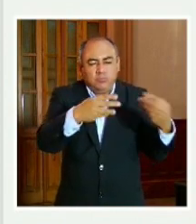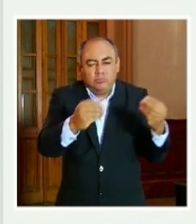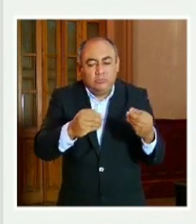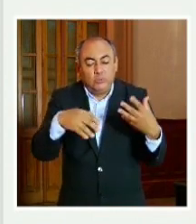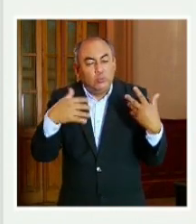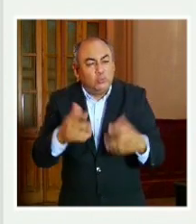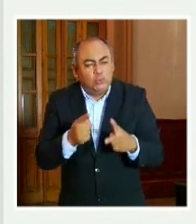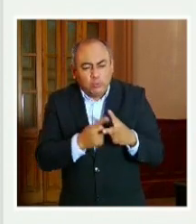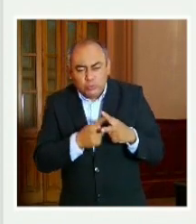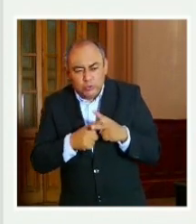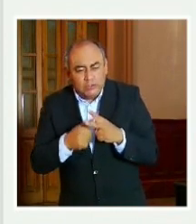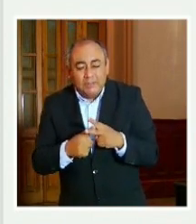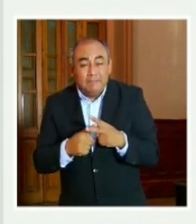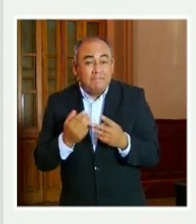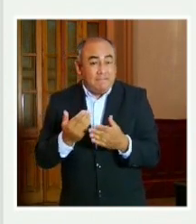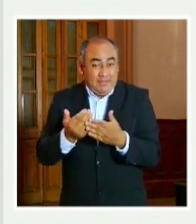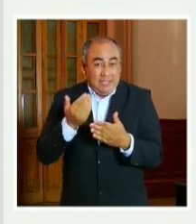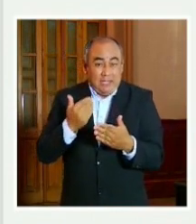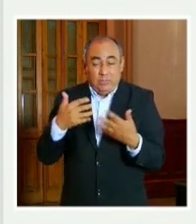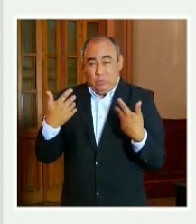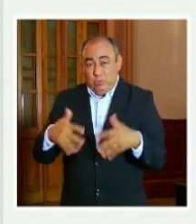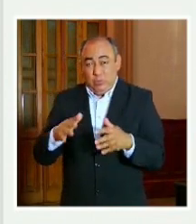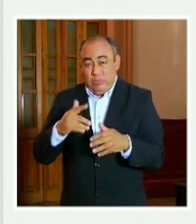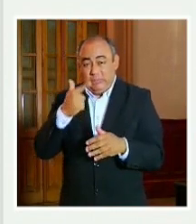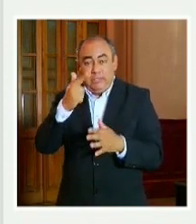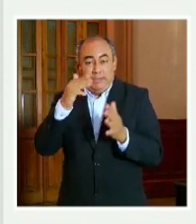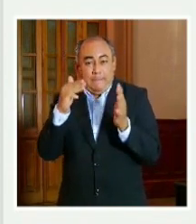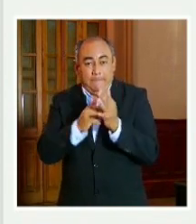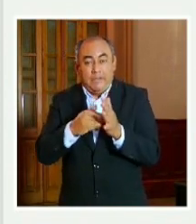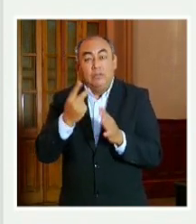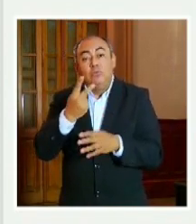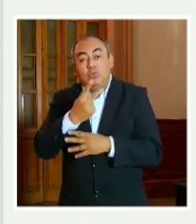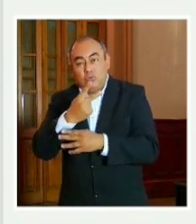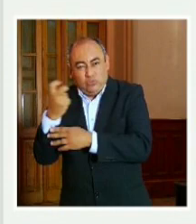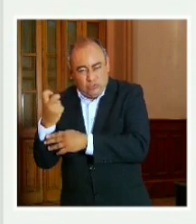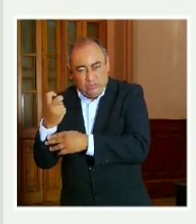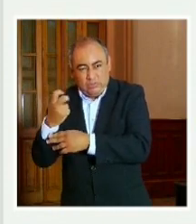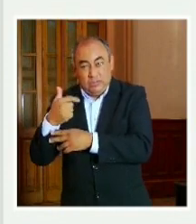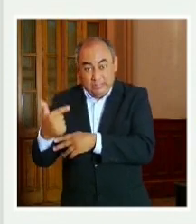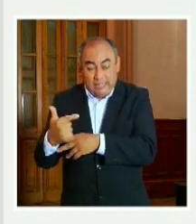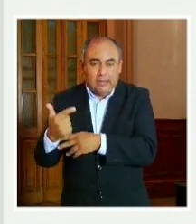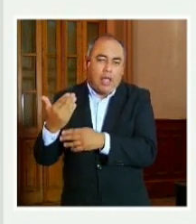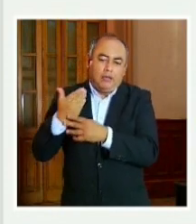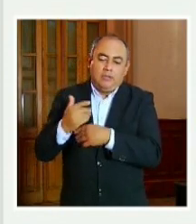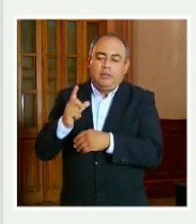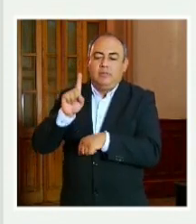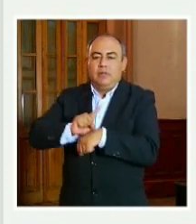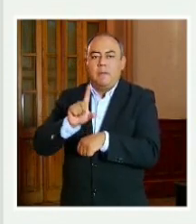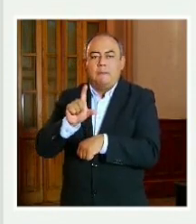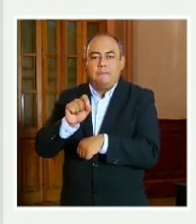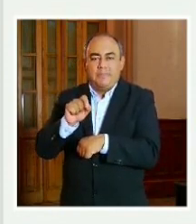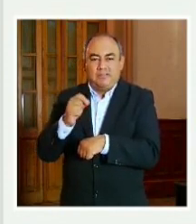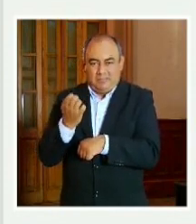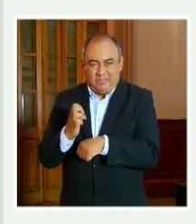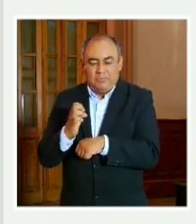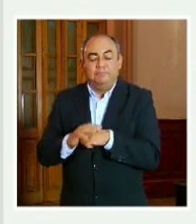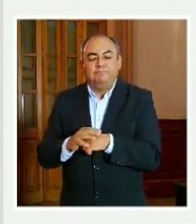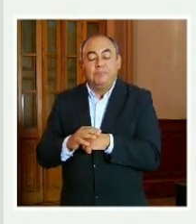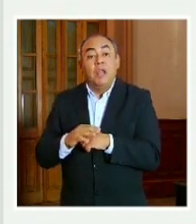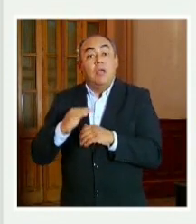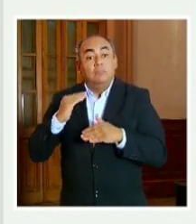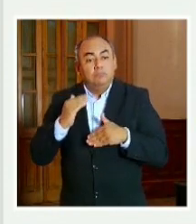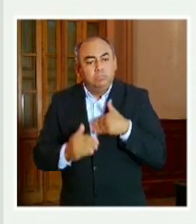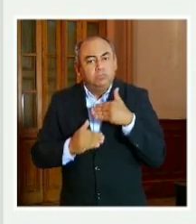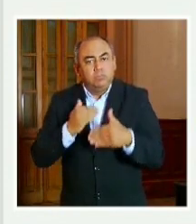tener un pico de 7,207 casos el día 20 de enero, esa semana el